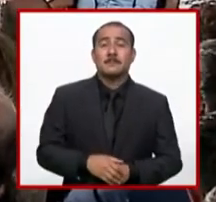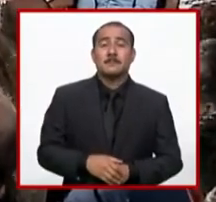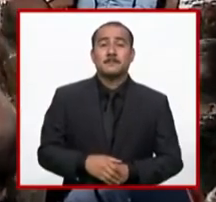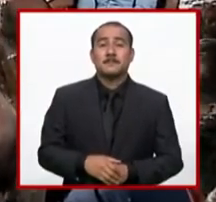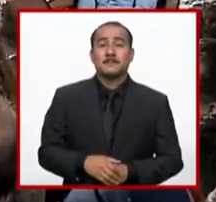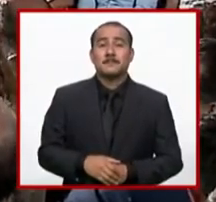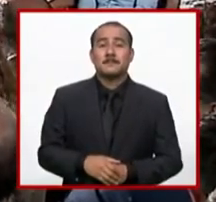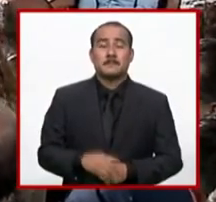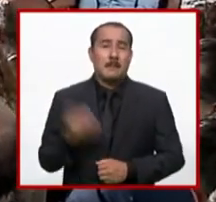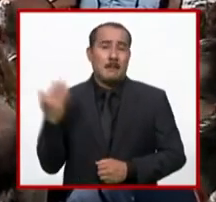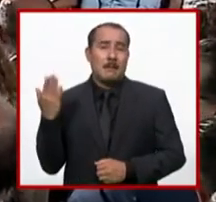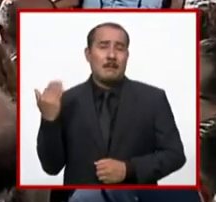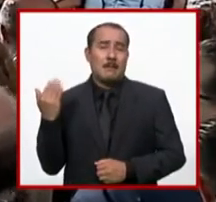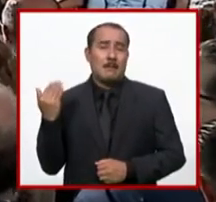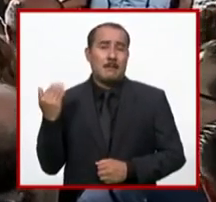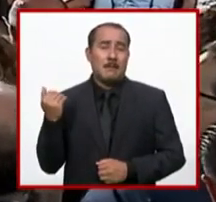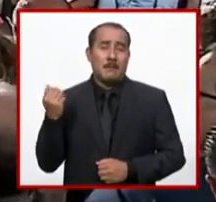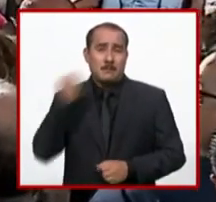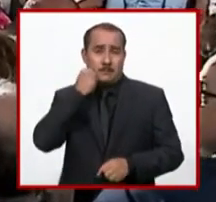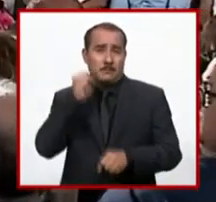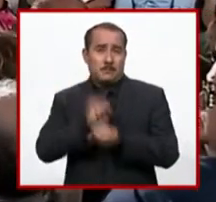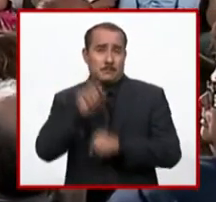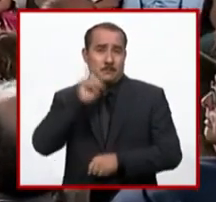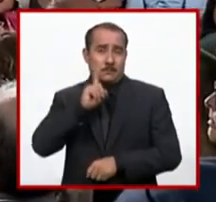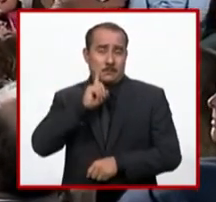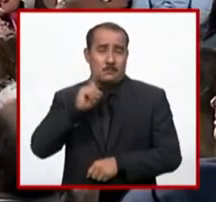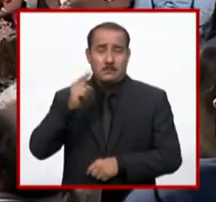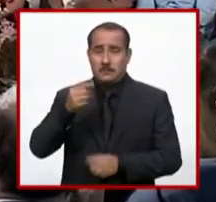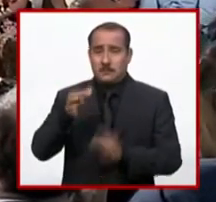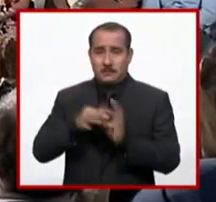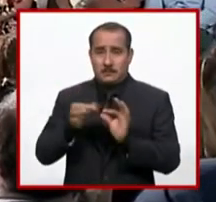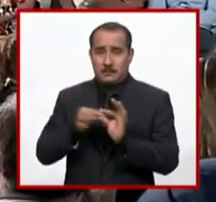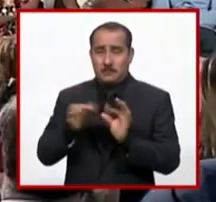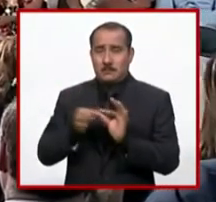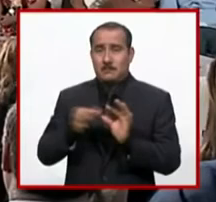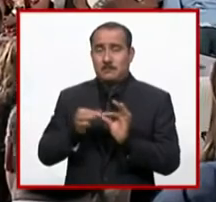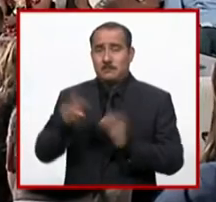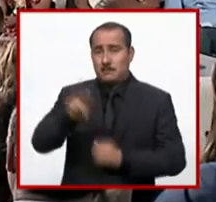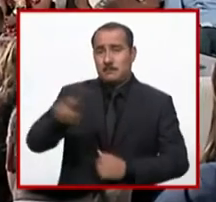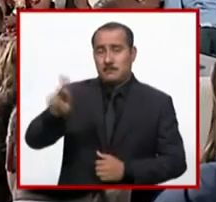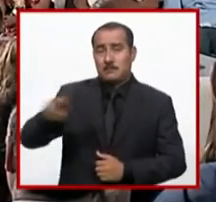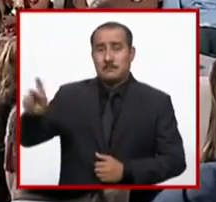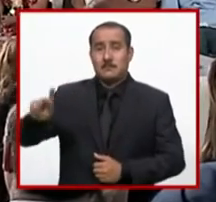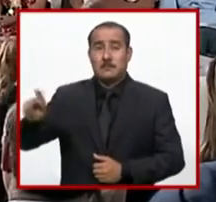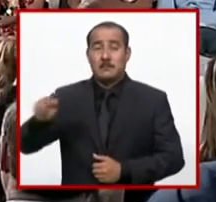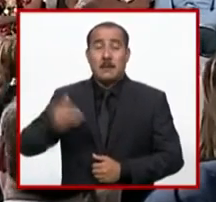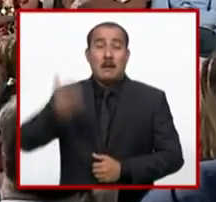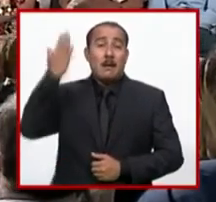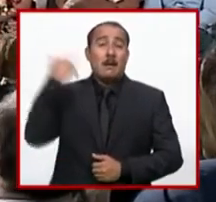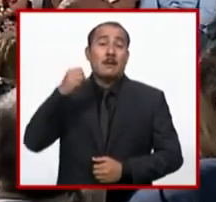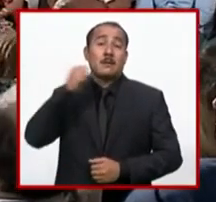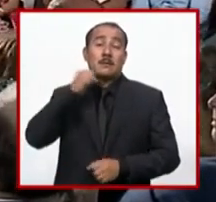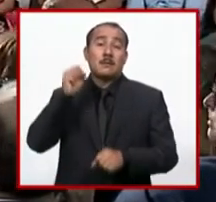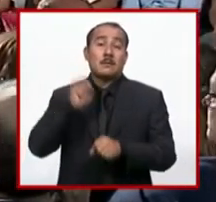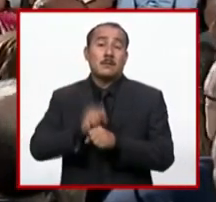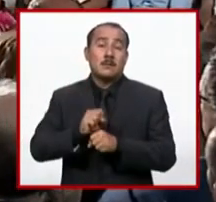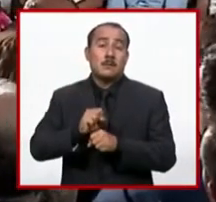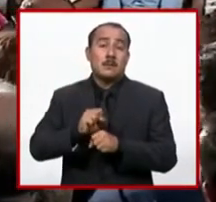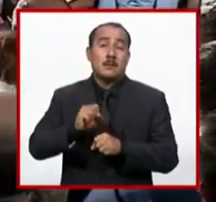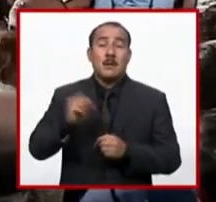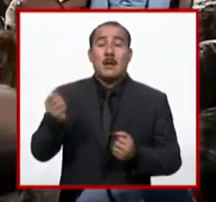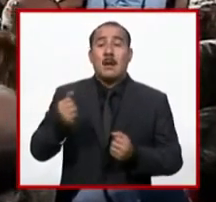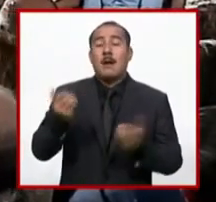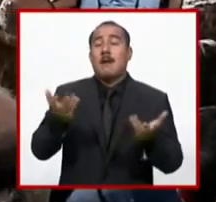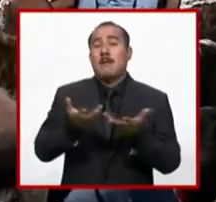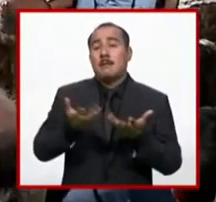decía mi secretaria de Pueblos Indígenas, por cambiar el nombre. Porque antes la secretaría se llamaba de Asuntos